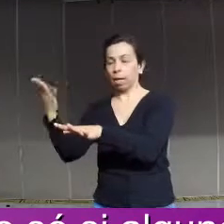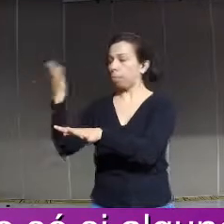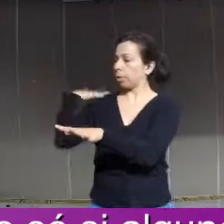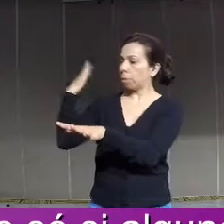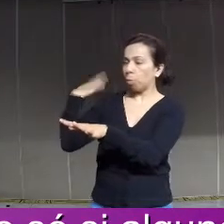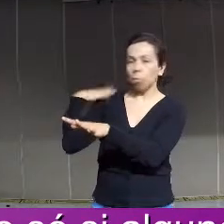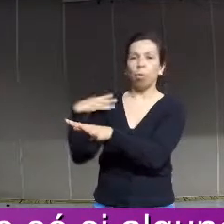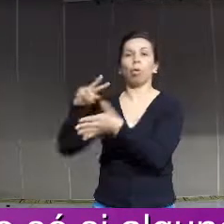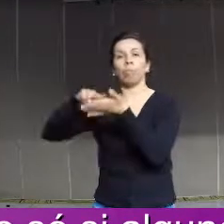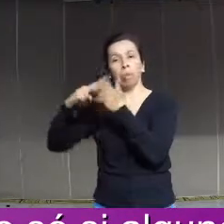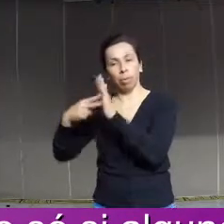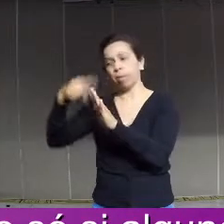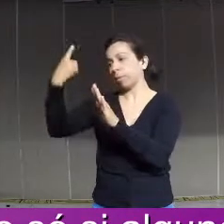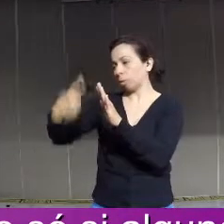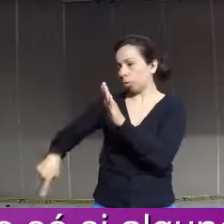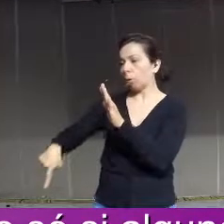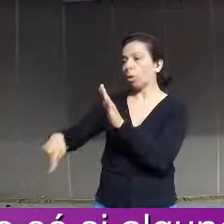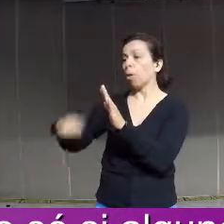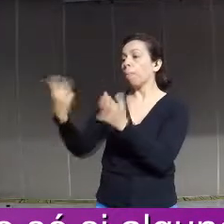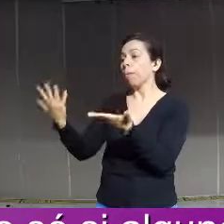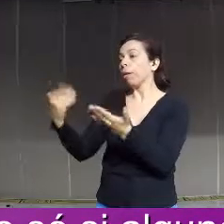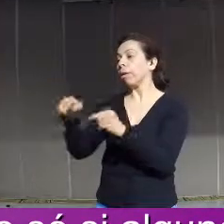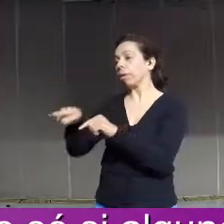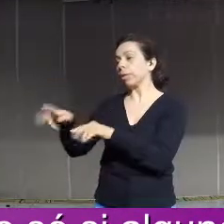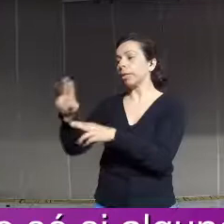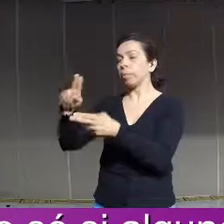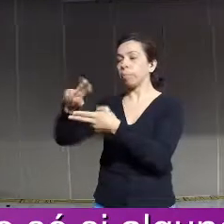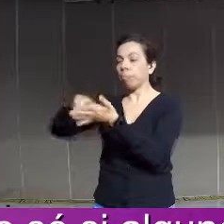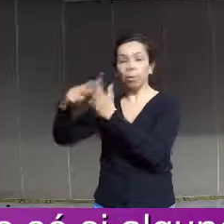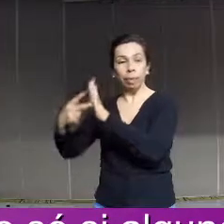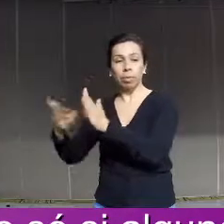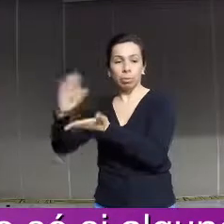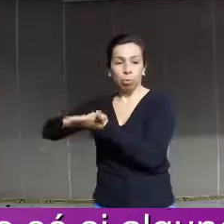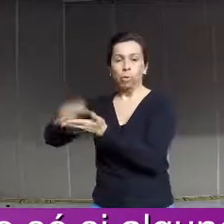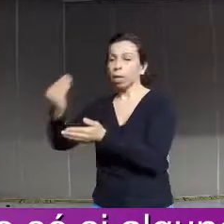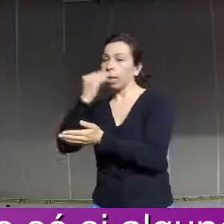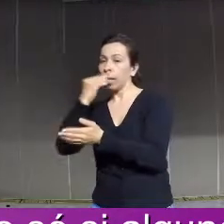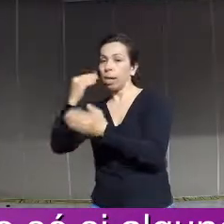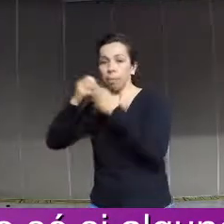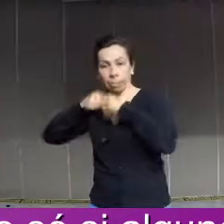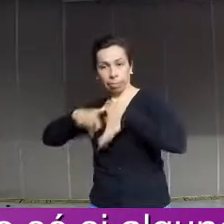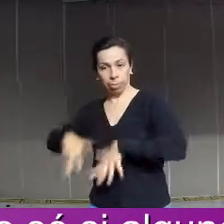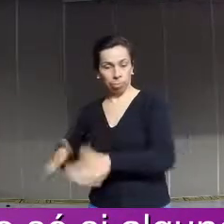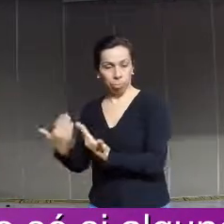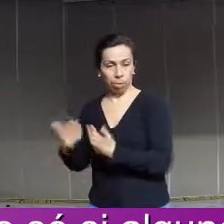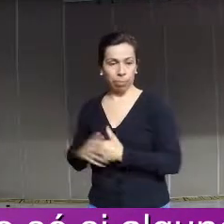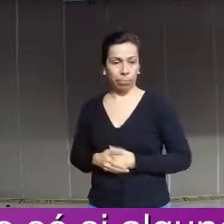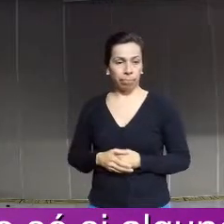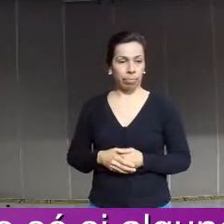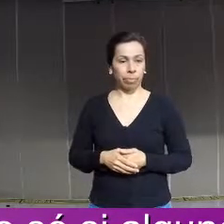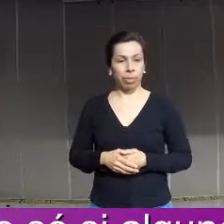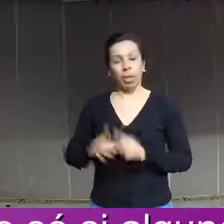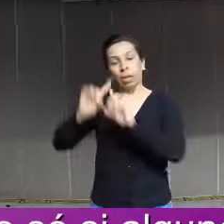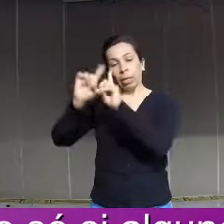por cuestiones propias a su patología de base. En realidad el paciente está deshidratado. Y aparte el control nutricional nos permite también incorporar